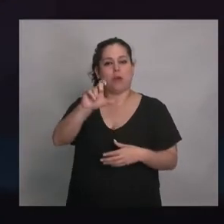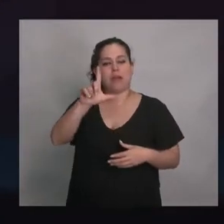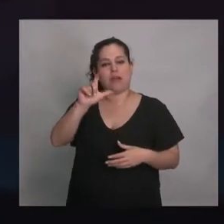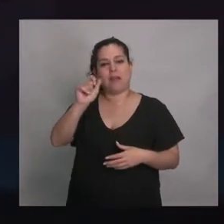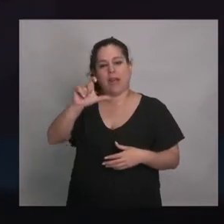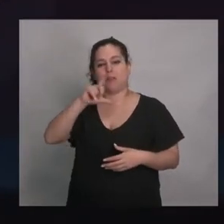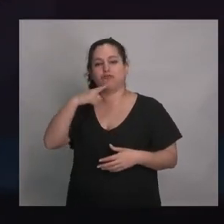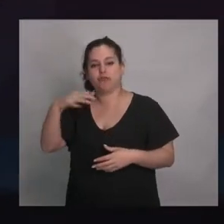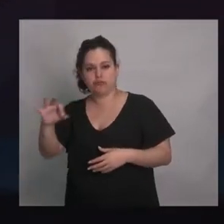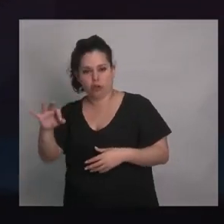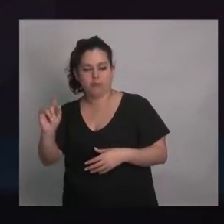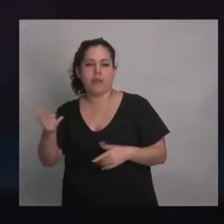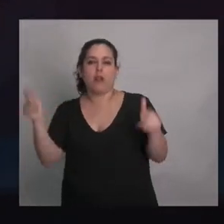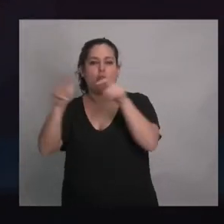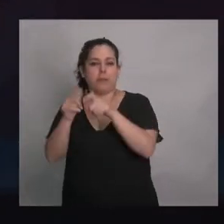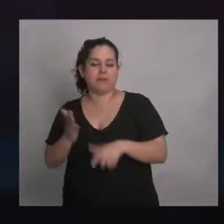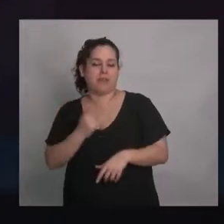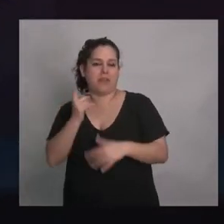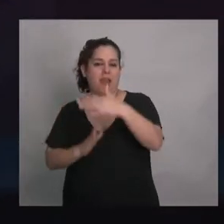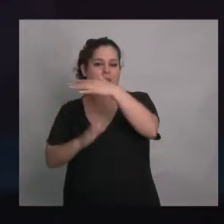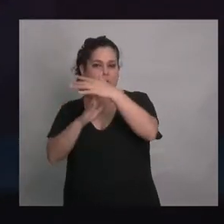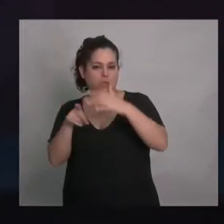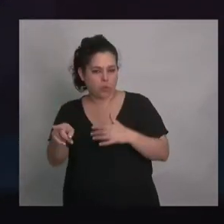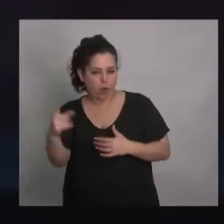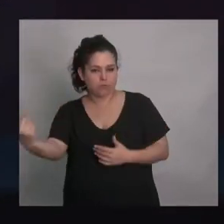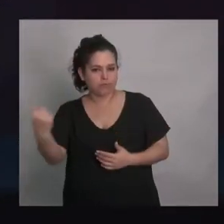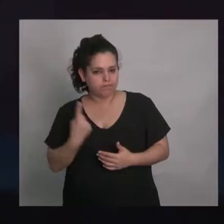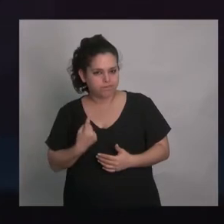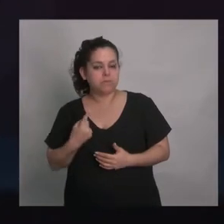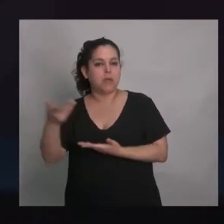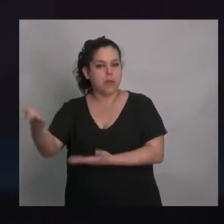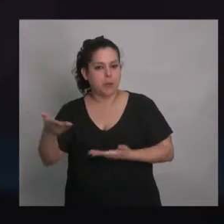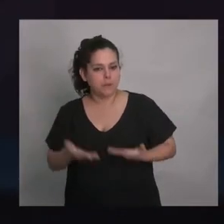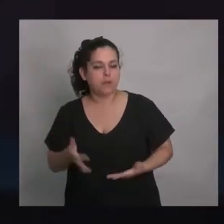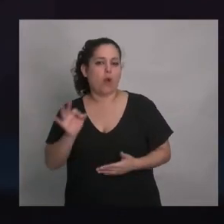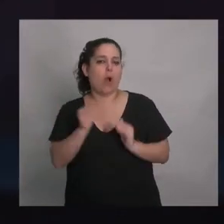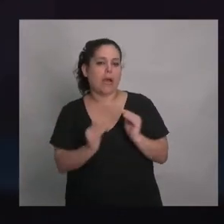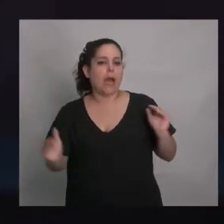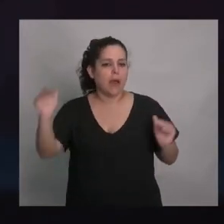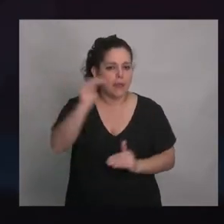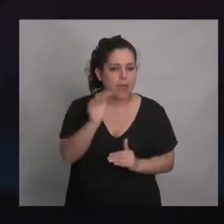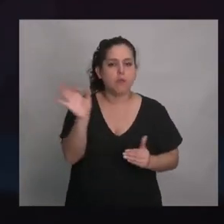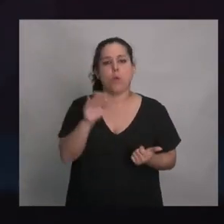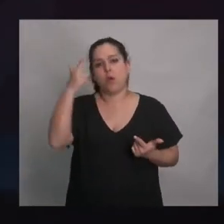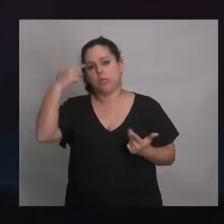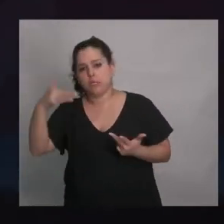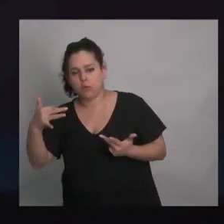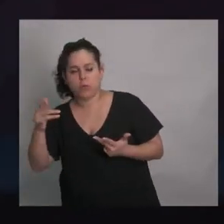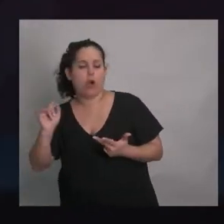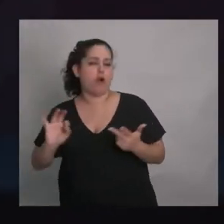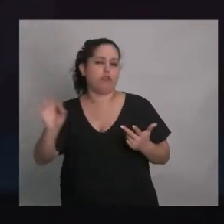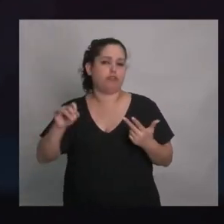directivo o alguna personalidad académica intelectual social argentina